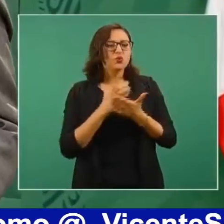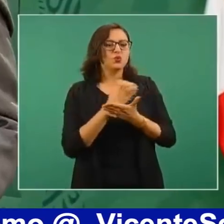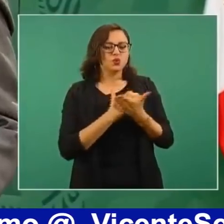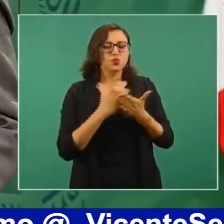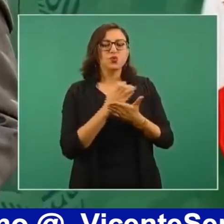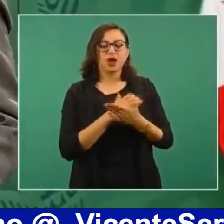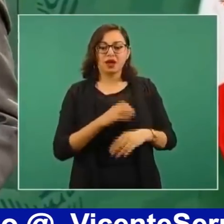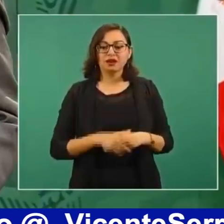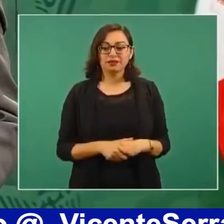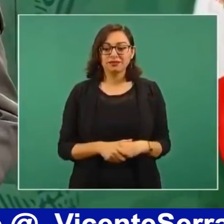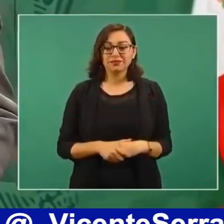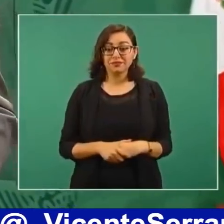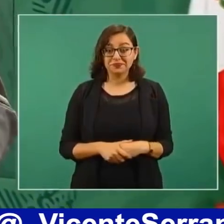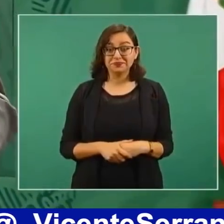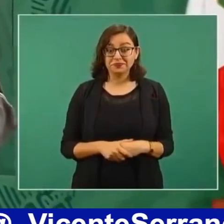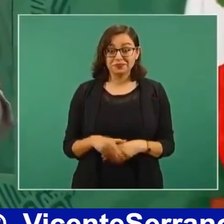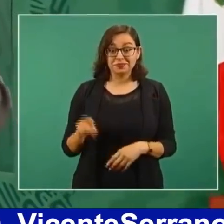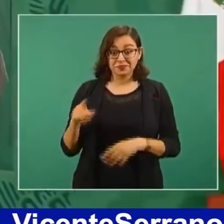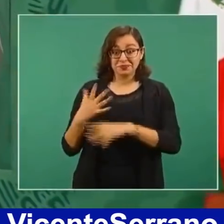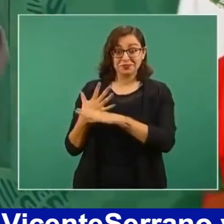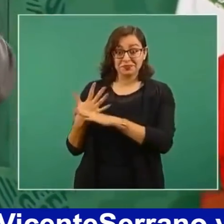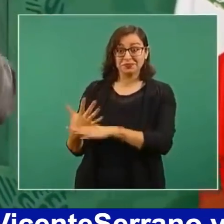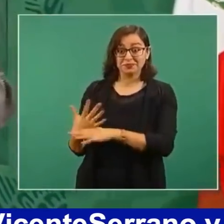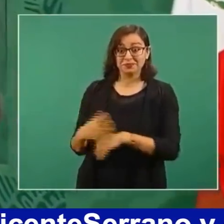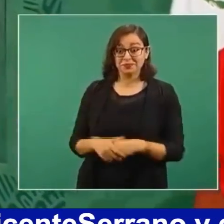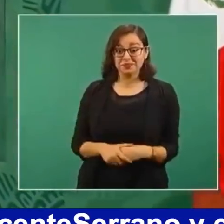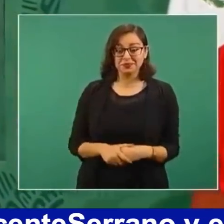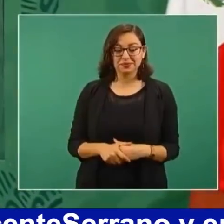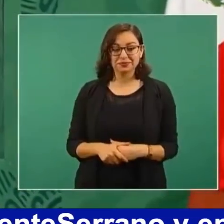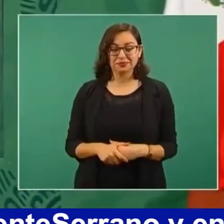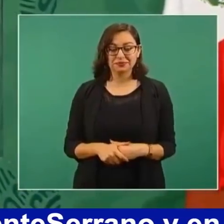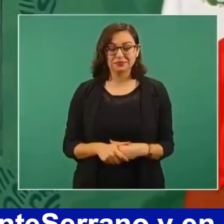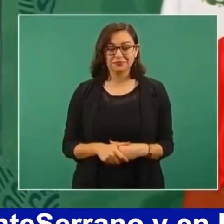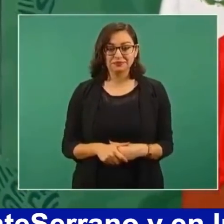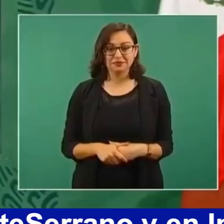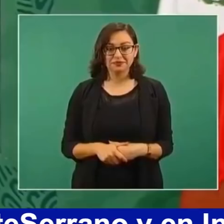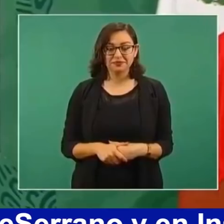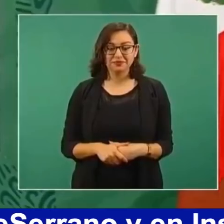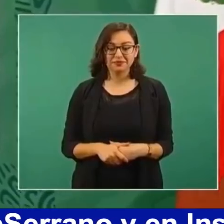O sea, siempre en las invasiones, pero no solo el caso de